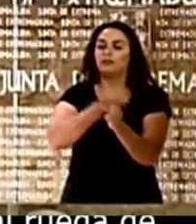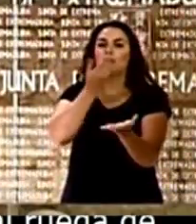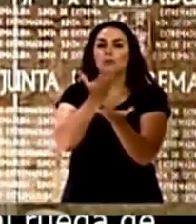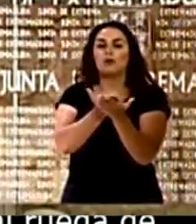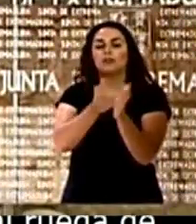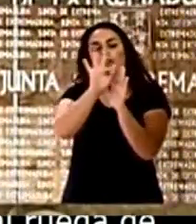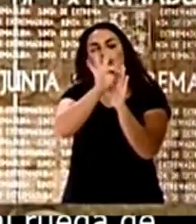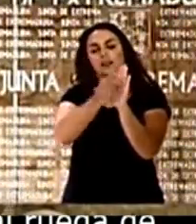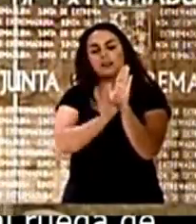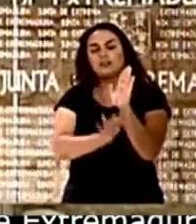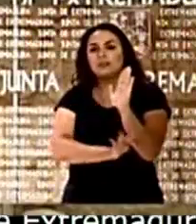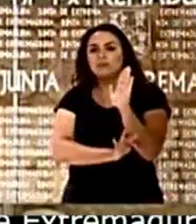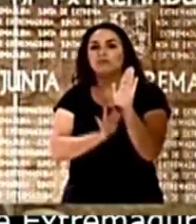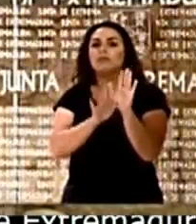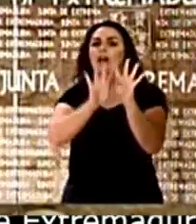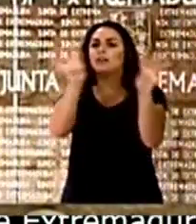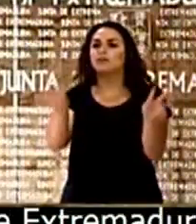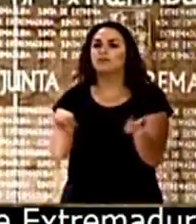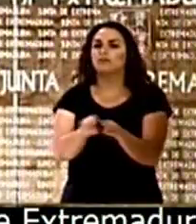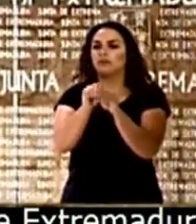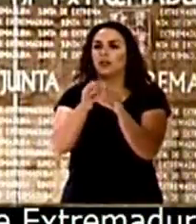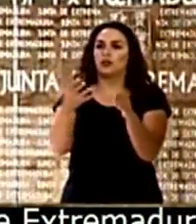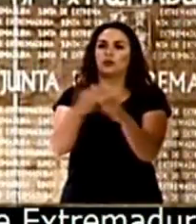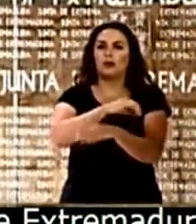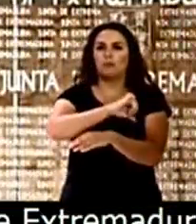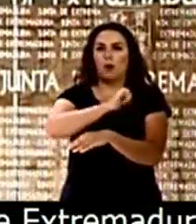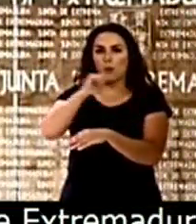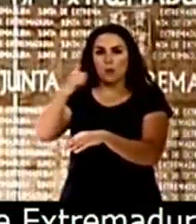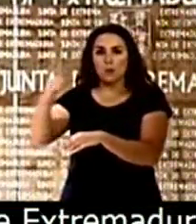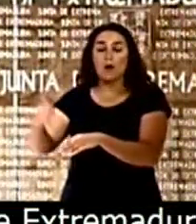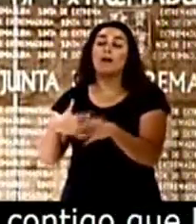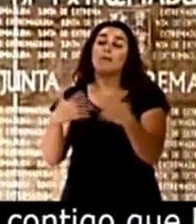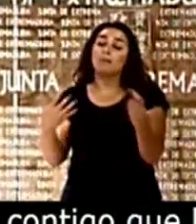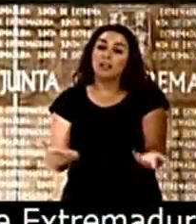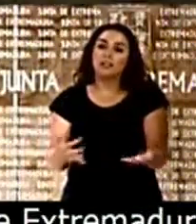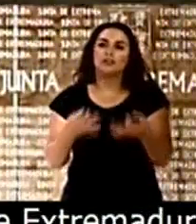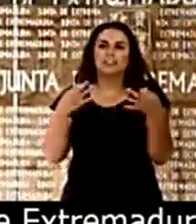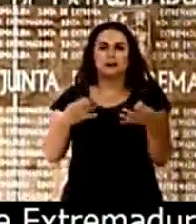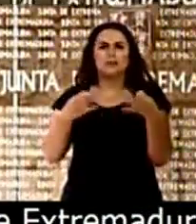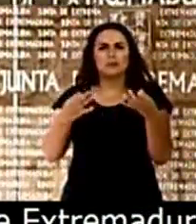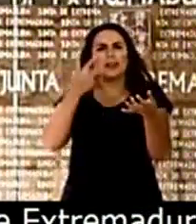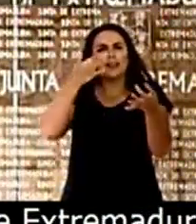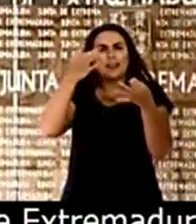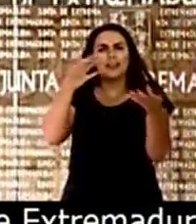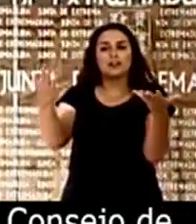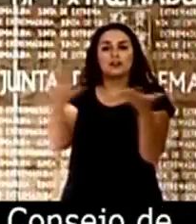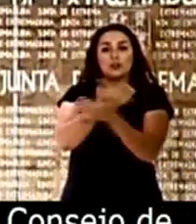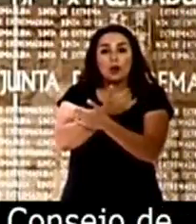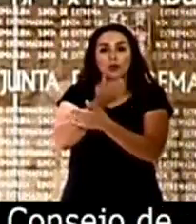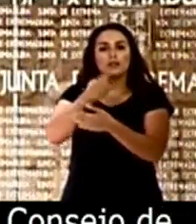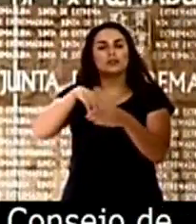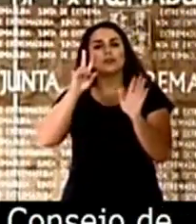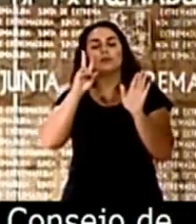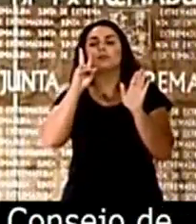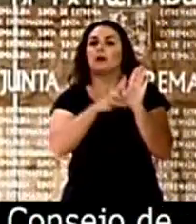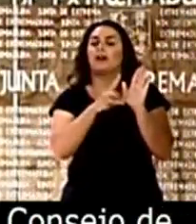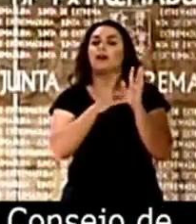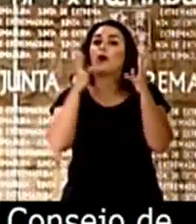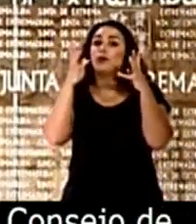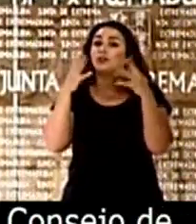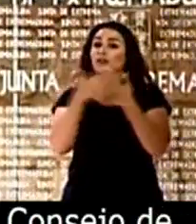Consejo de Gobierno y que han sido aprobados. No obstante, siempre todos los detalles los encuentran en la reseña del Consejo que